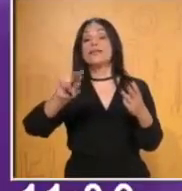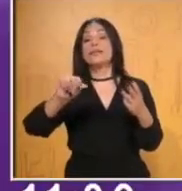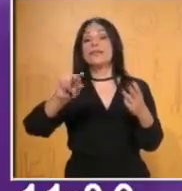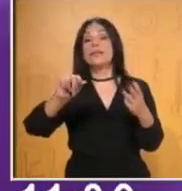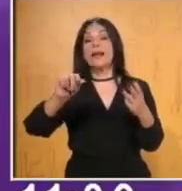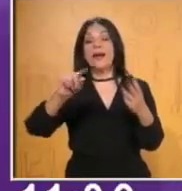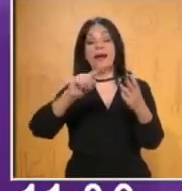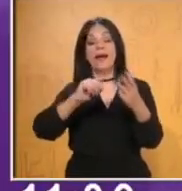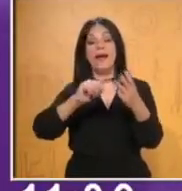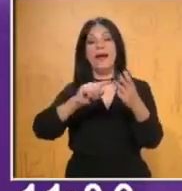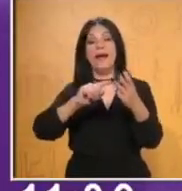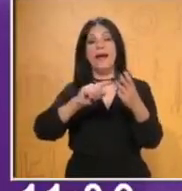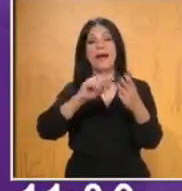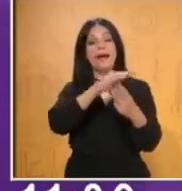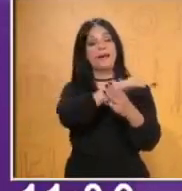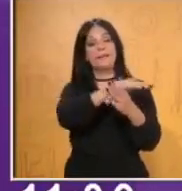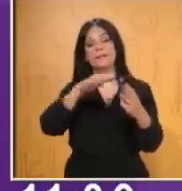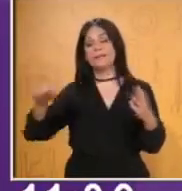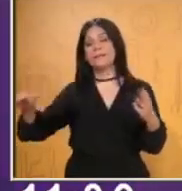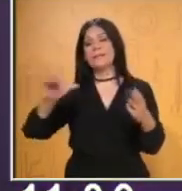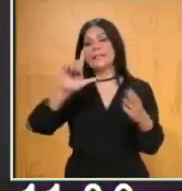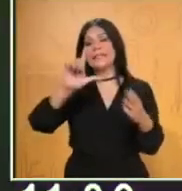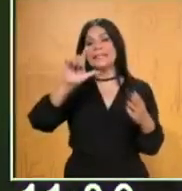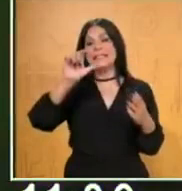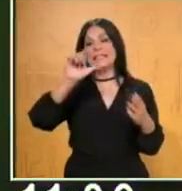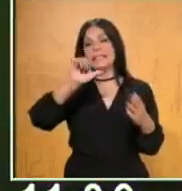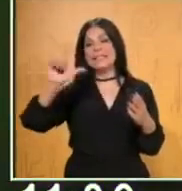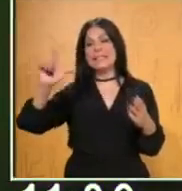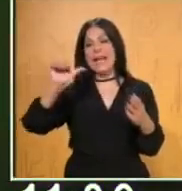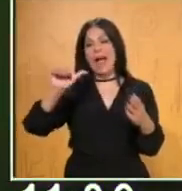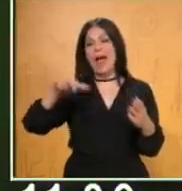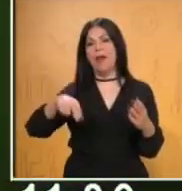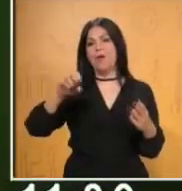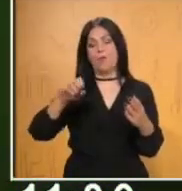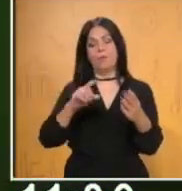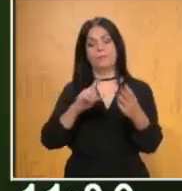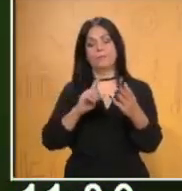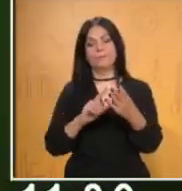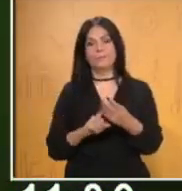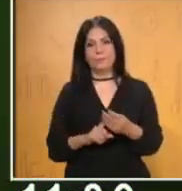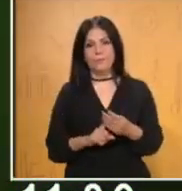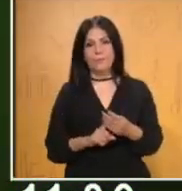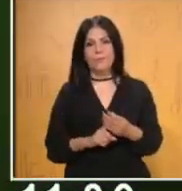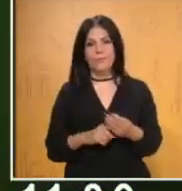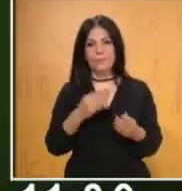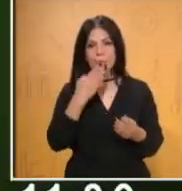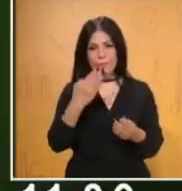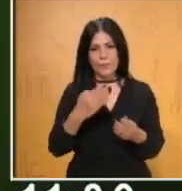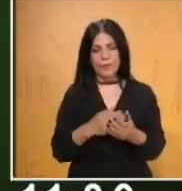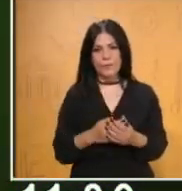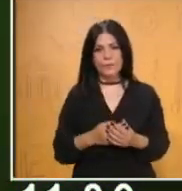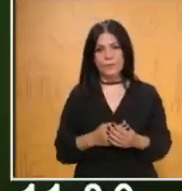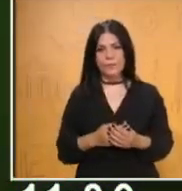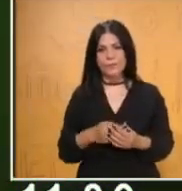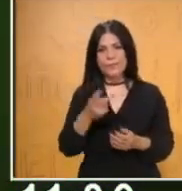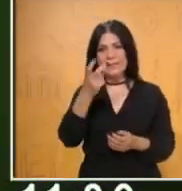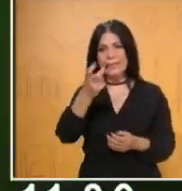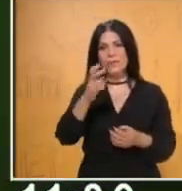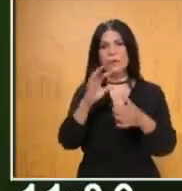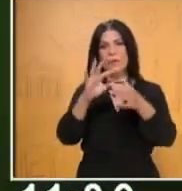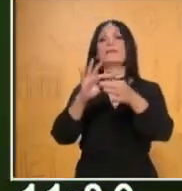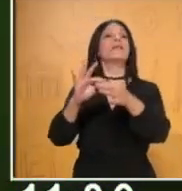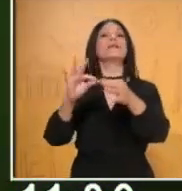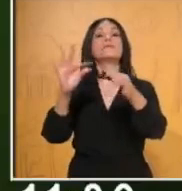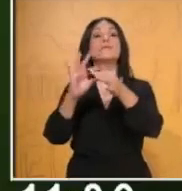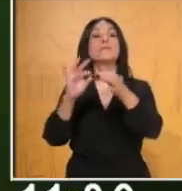recordando que esto solamente es repaso. Vamos a continuar. Muy bien, esto que te acabamos de mencionar está apareciendo